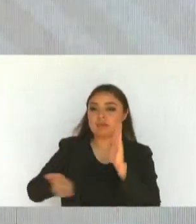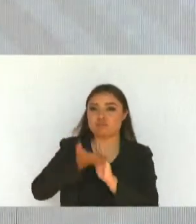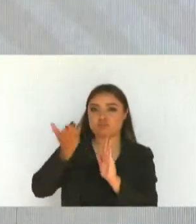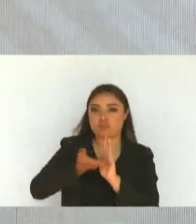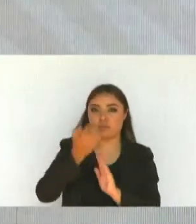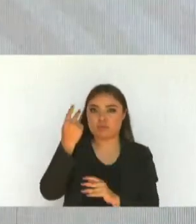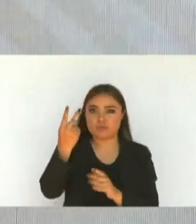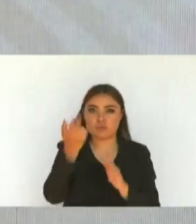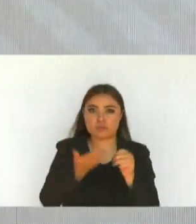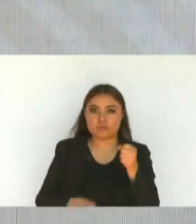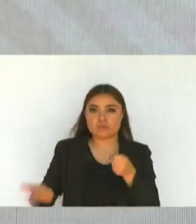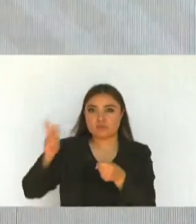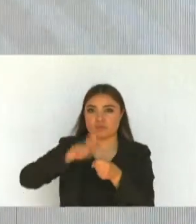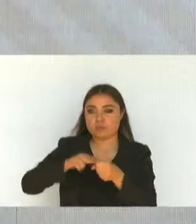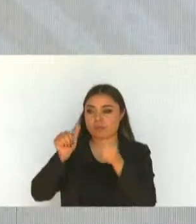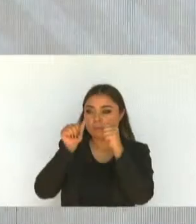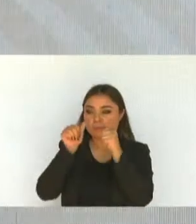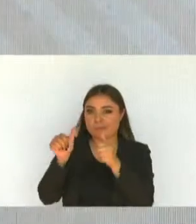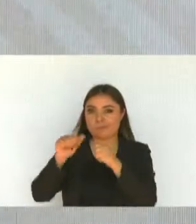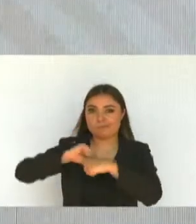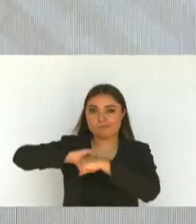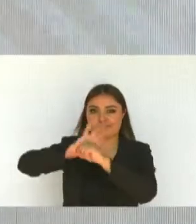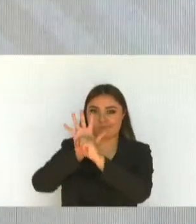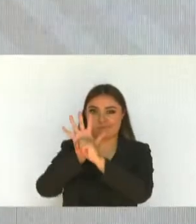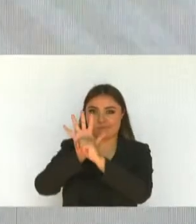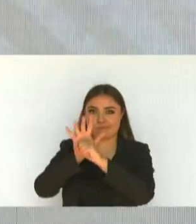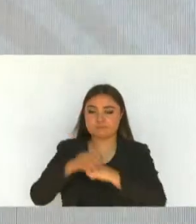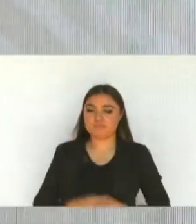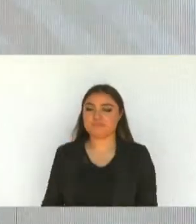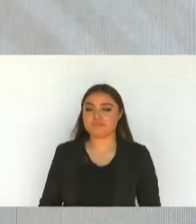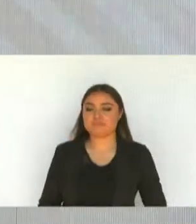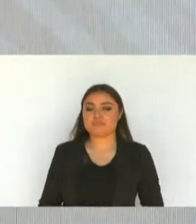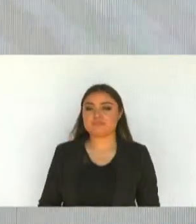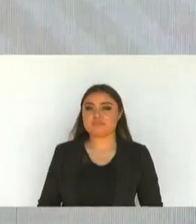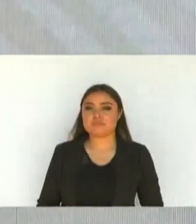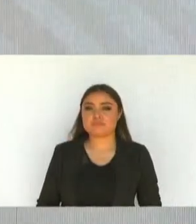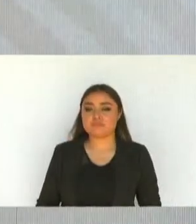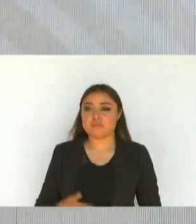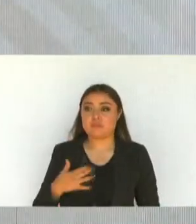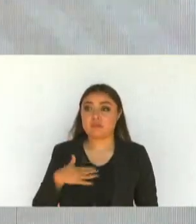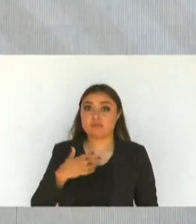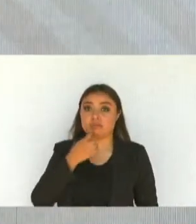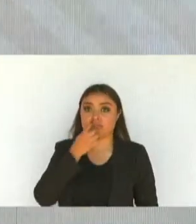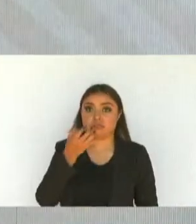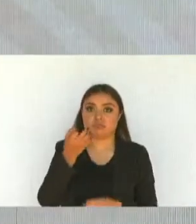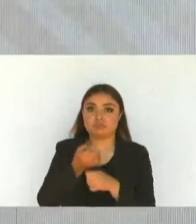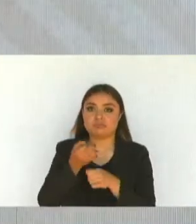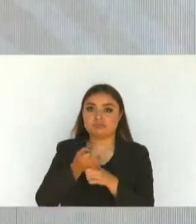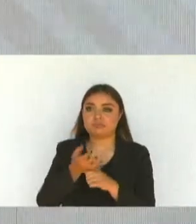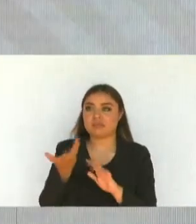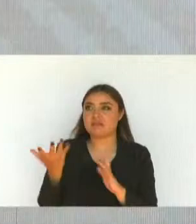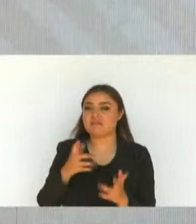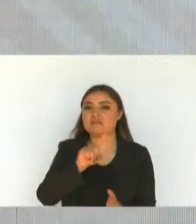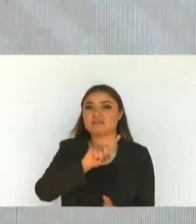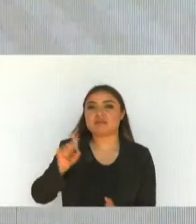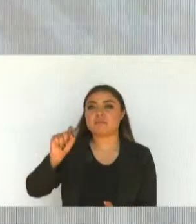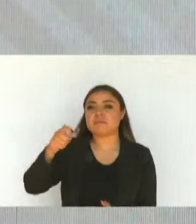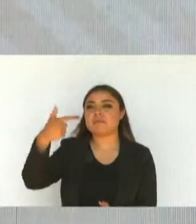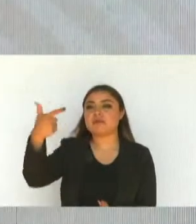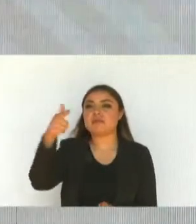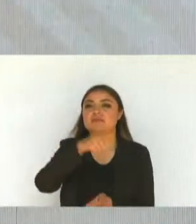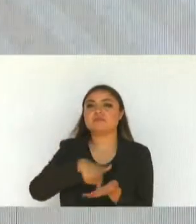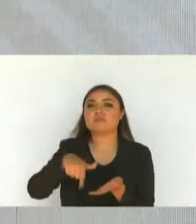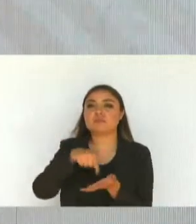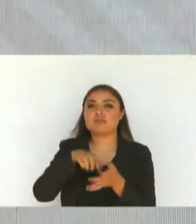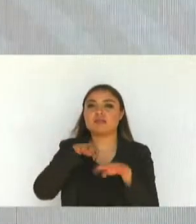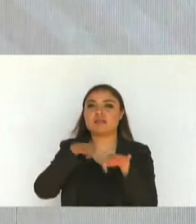hospitales para la atención a la pandemia. Quiero comentarles que 127 centros de